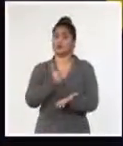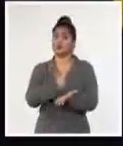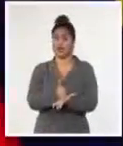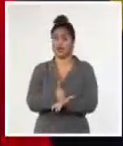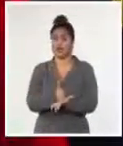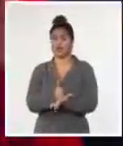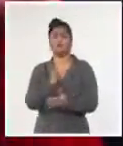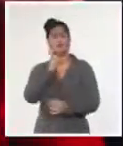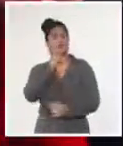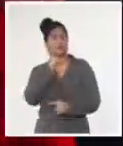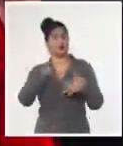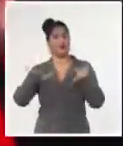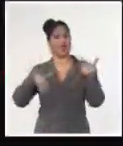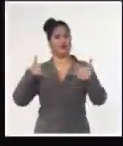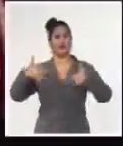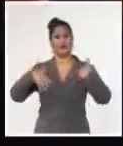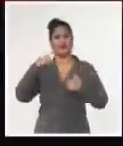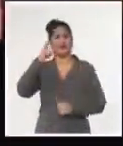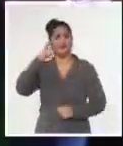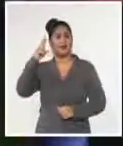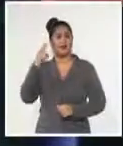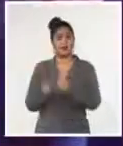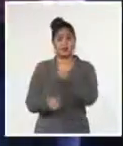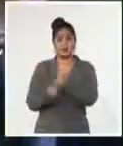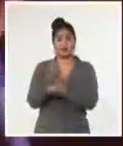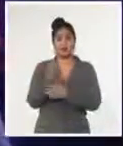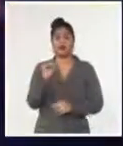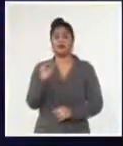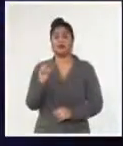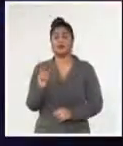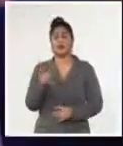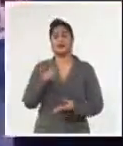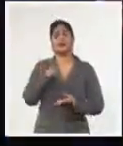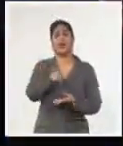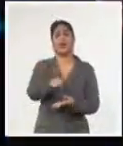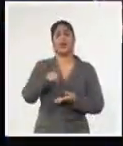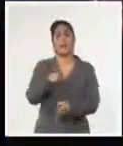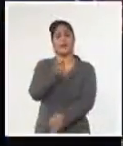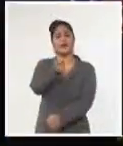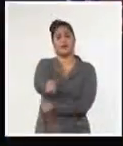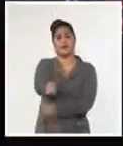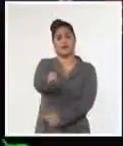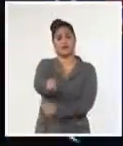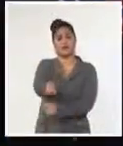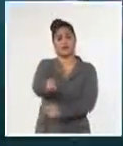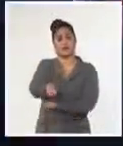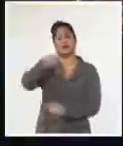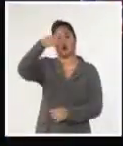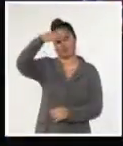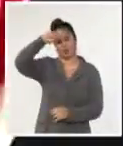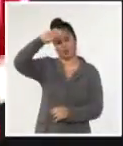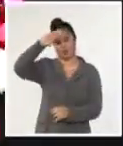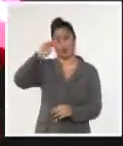cultural para rendir homenaje al aniversario 60 de la campaña de alfabetización en la mayor de las